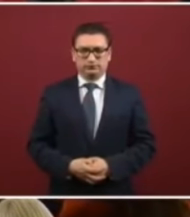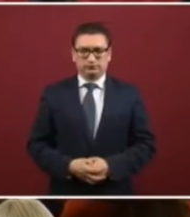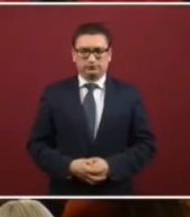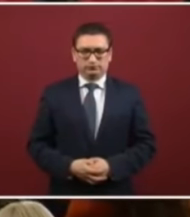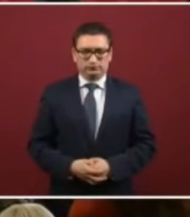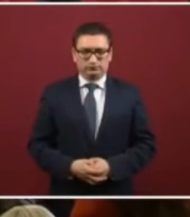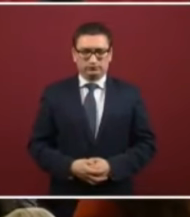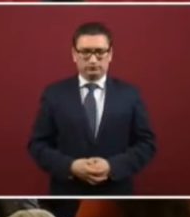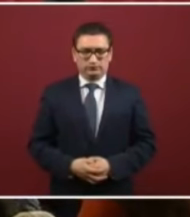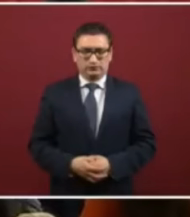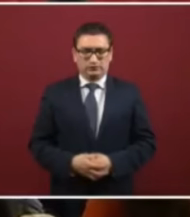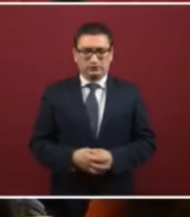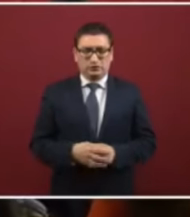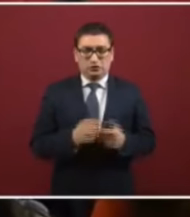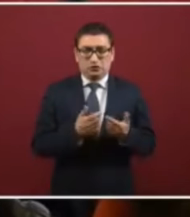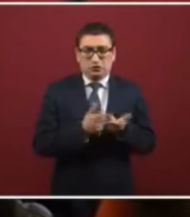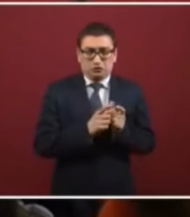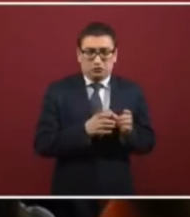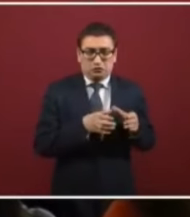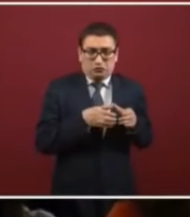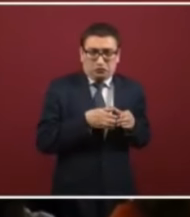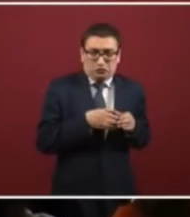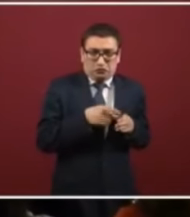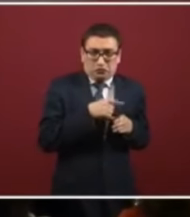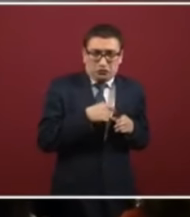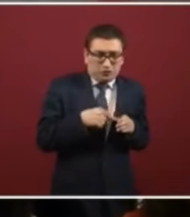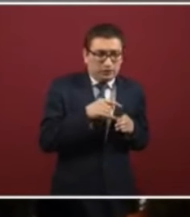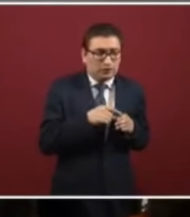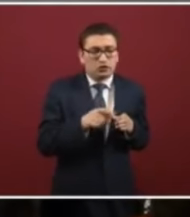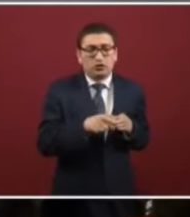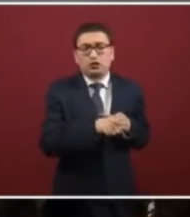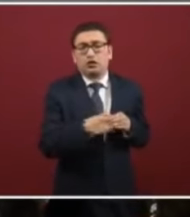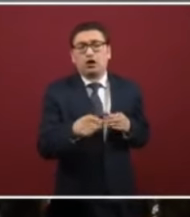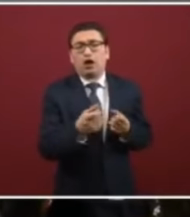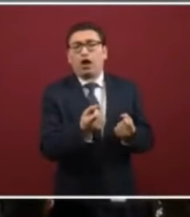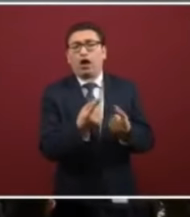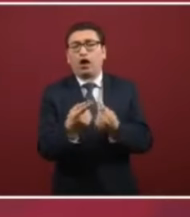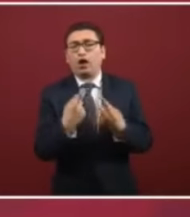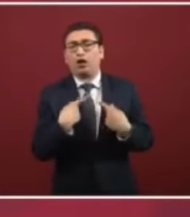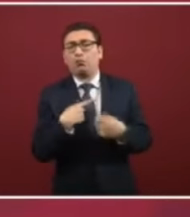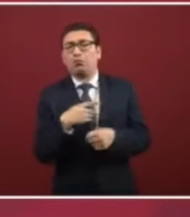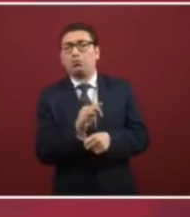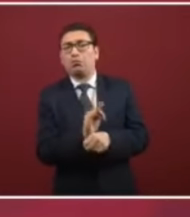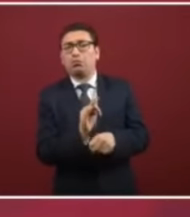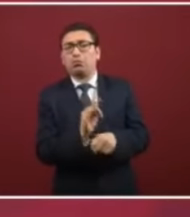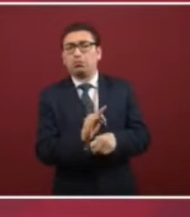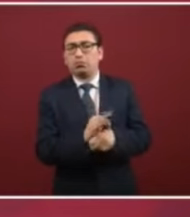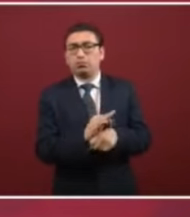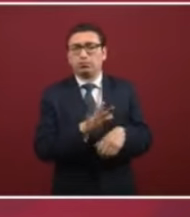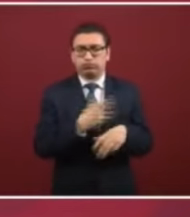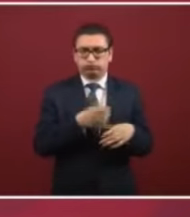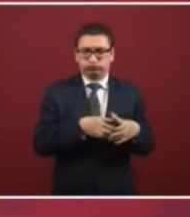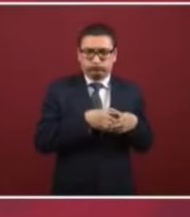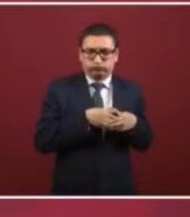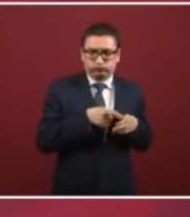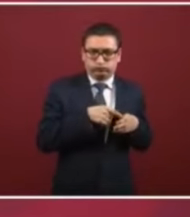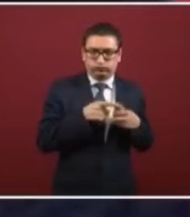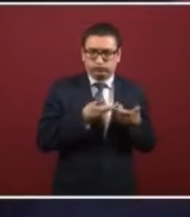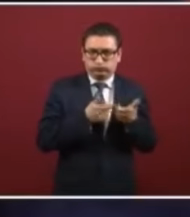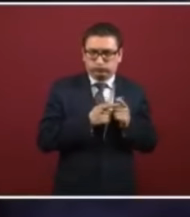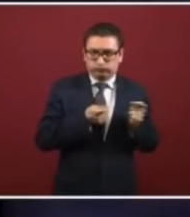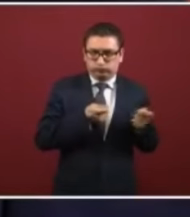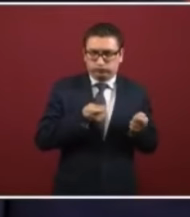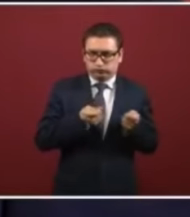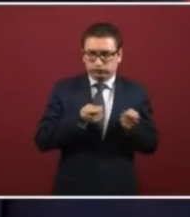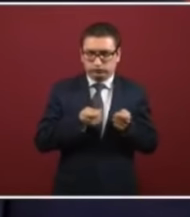Era un comité al servicio de una minoría rapaz, dominado por un grupo. El gobierno